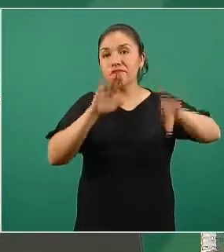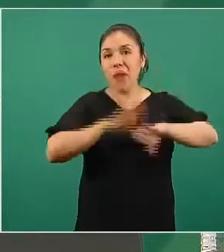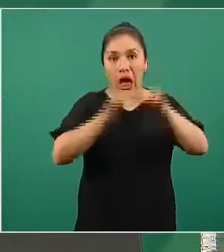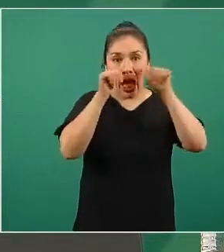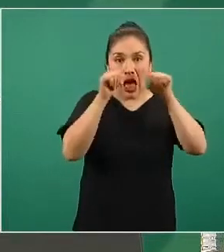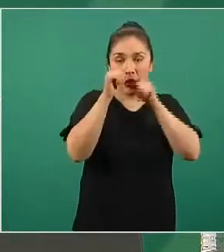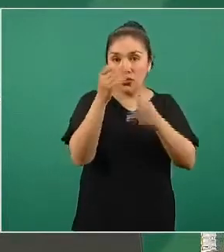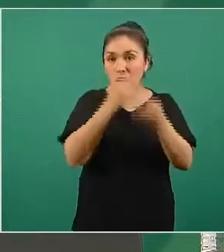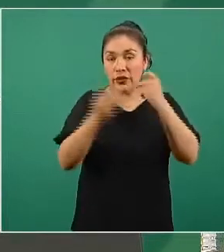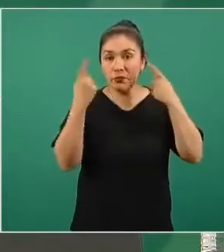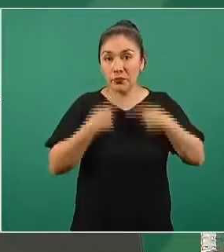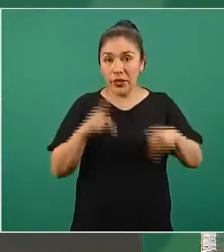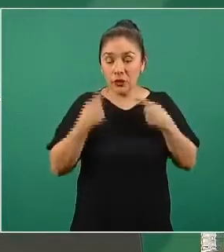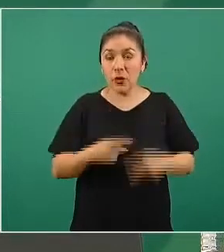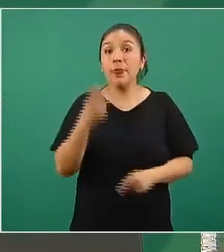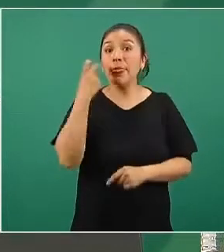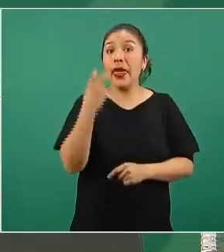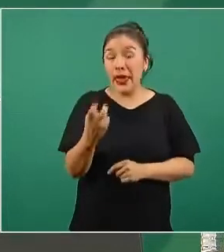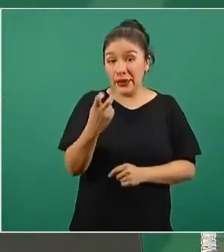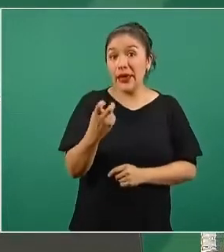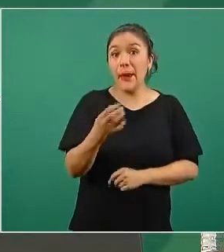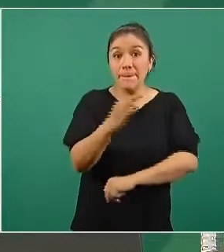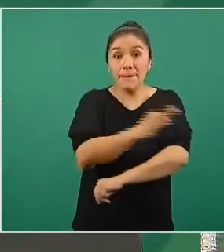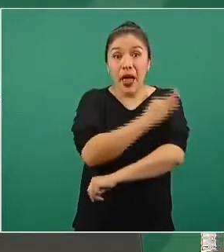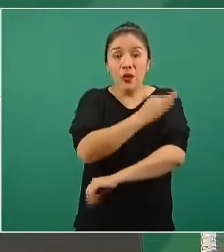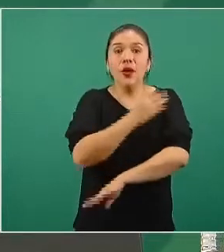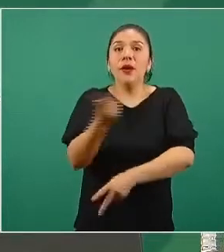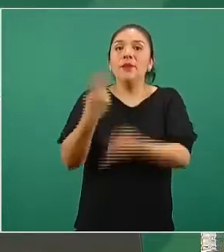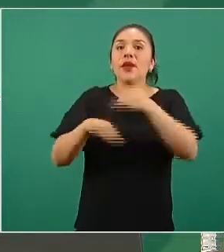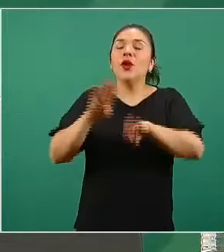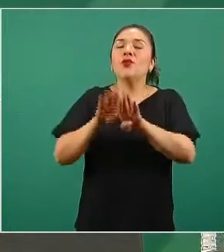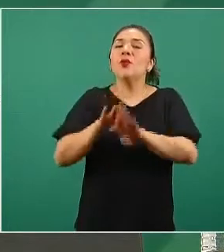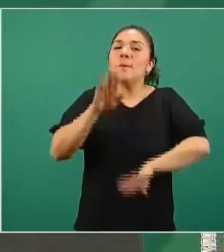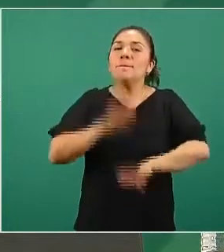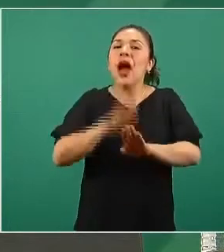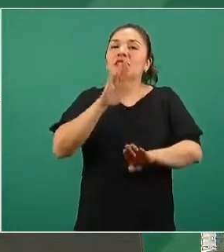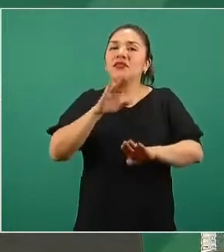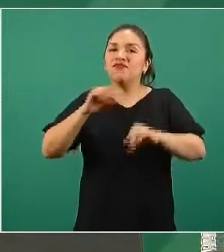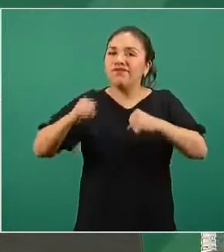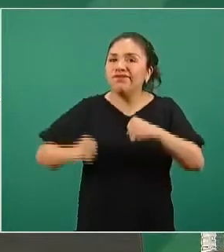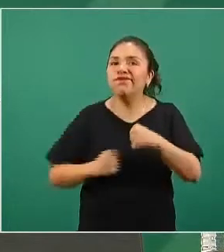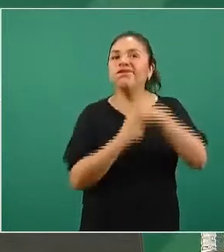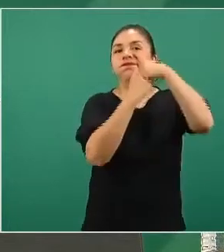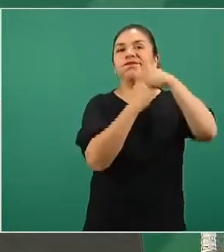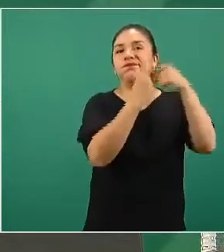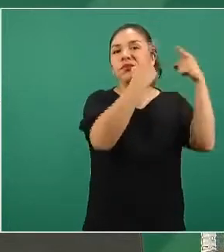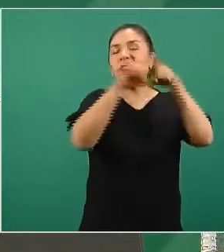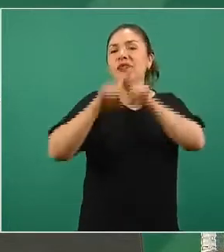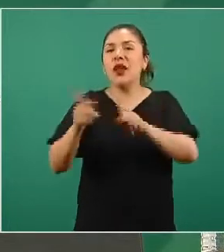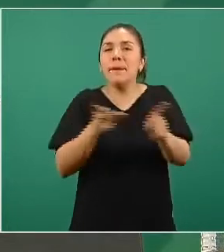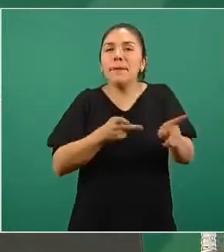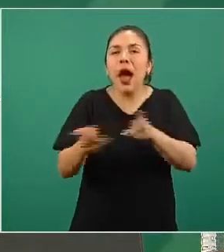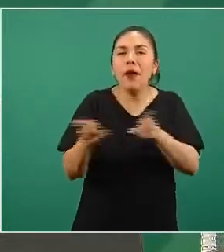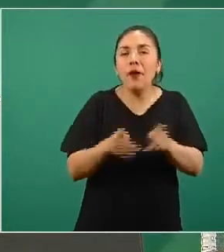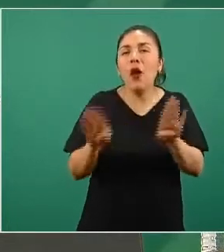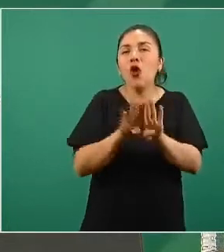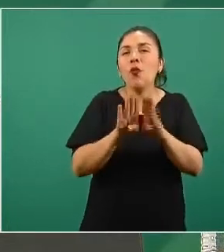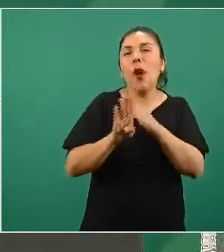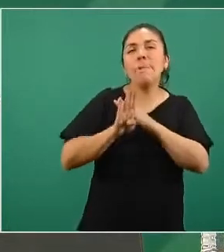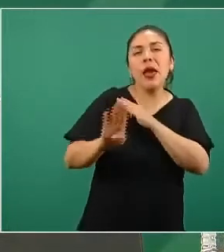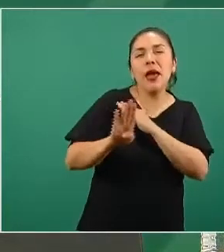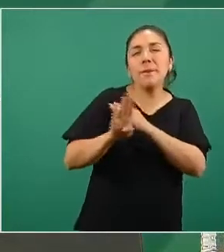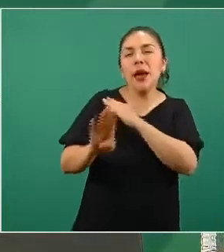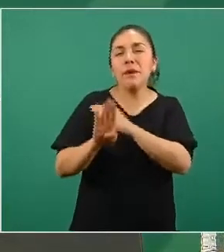Esta vacuna viene a reforzar, a apoyar las diferentes medidas básicas de